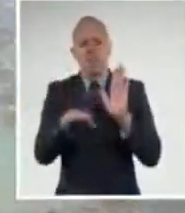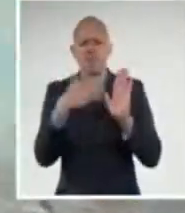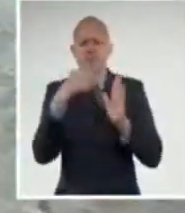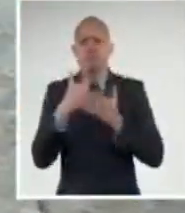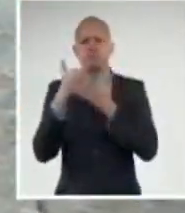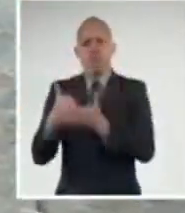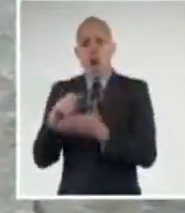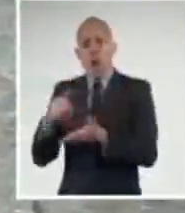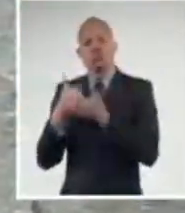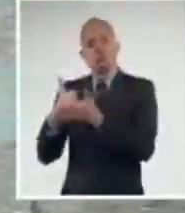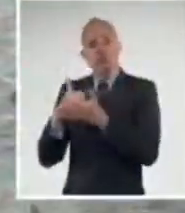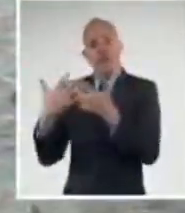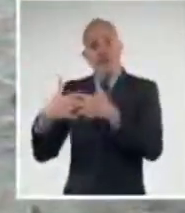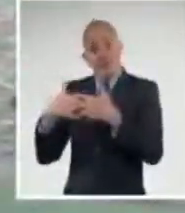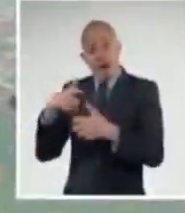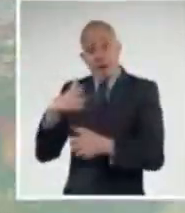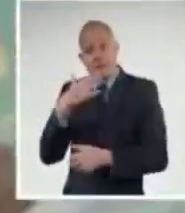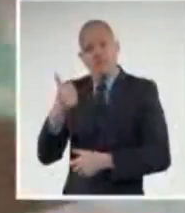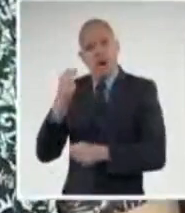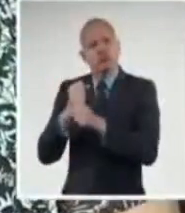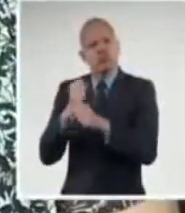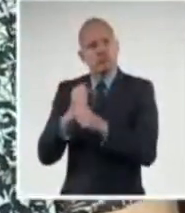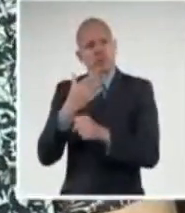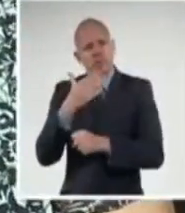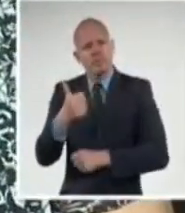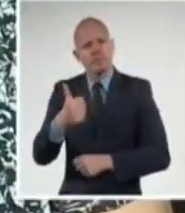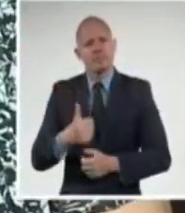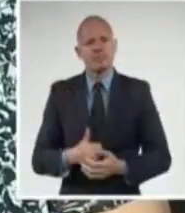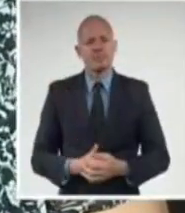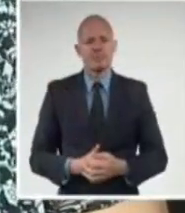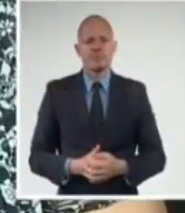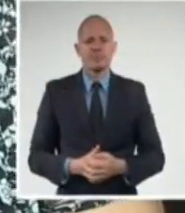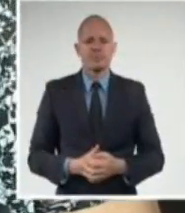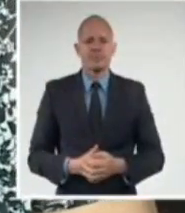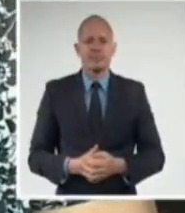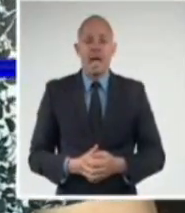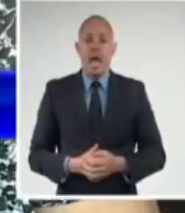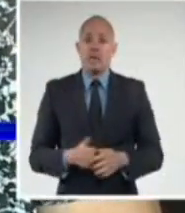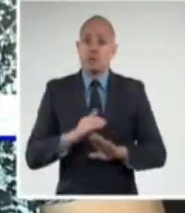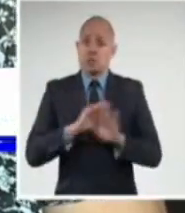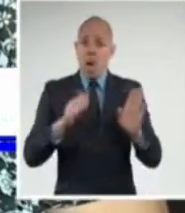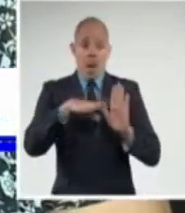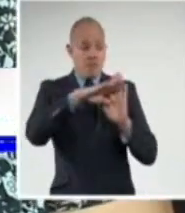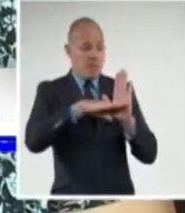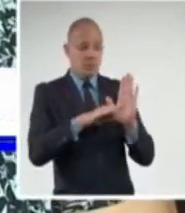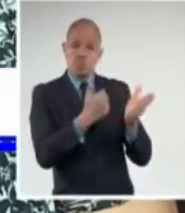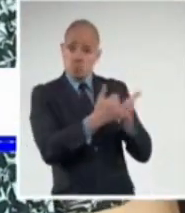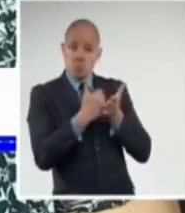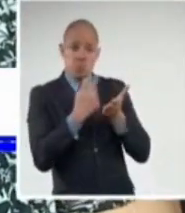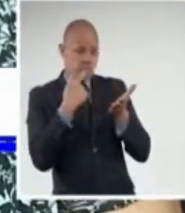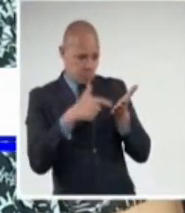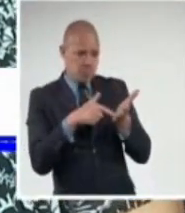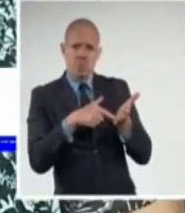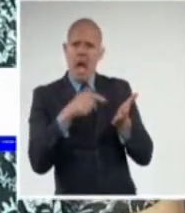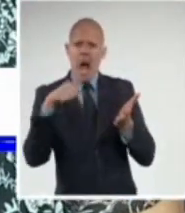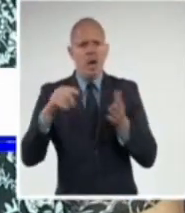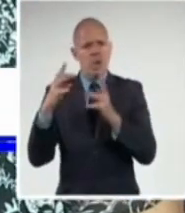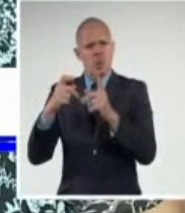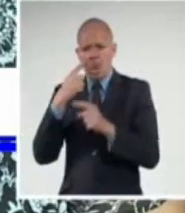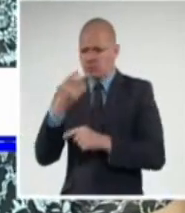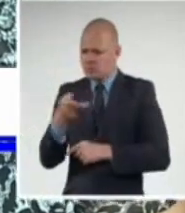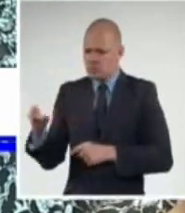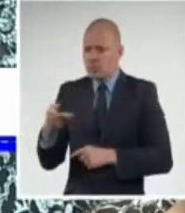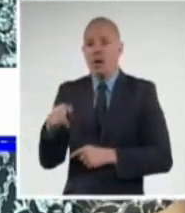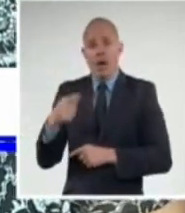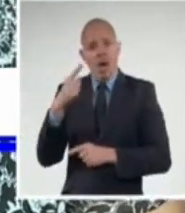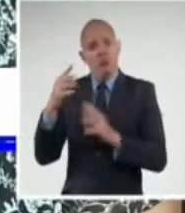de los trabajadores y el desarrollo de sus productos. Han dado como resultado el incremento